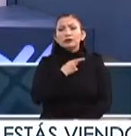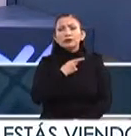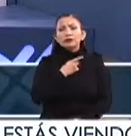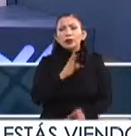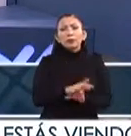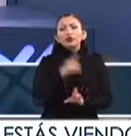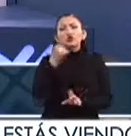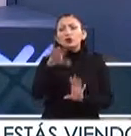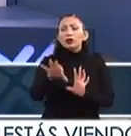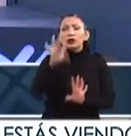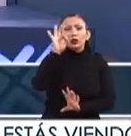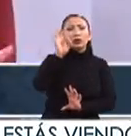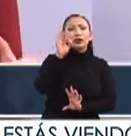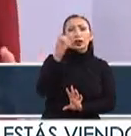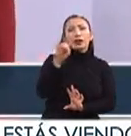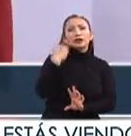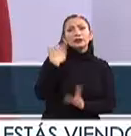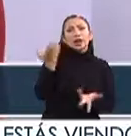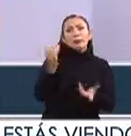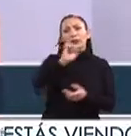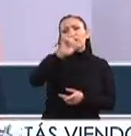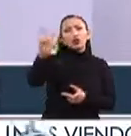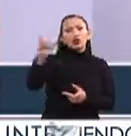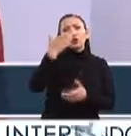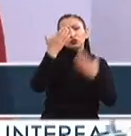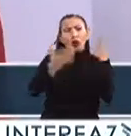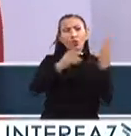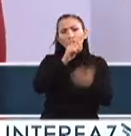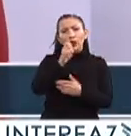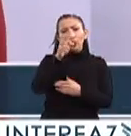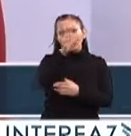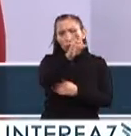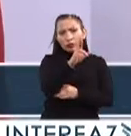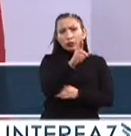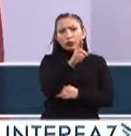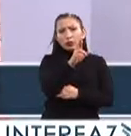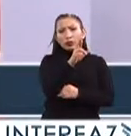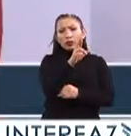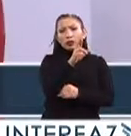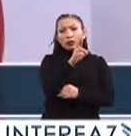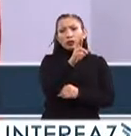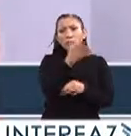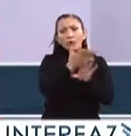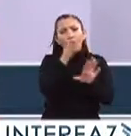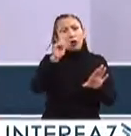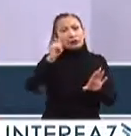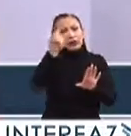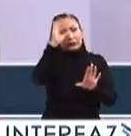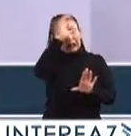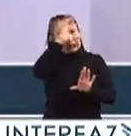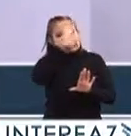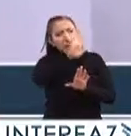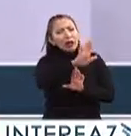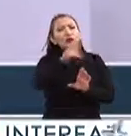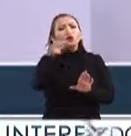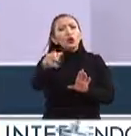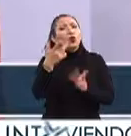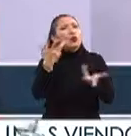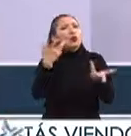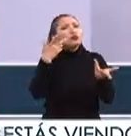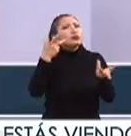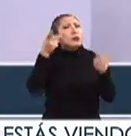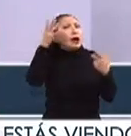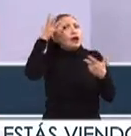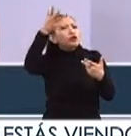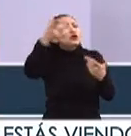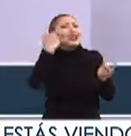qué escogiste esta vía profesional? Tu doctorado, pues muy técnico, muy científico. ¿Qué es lo que planeas hacer